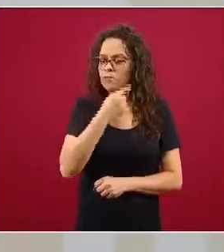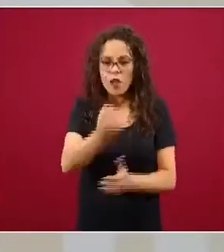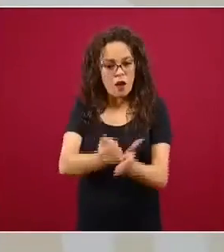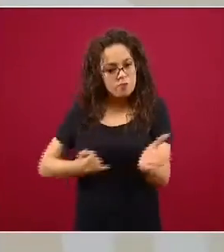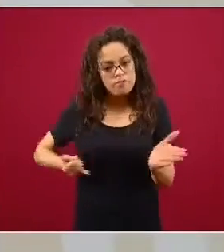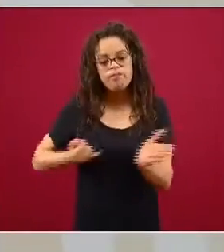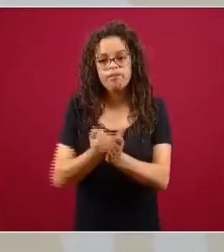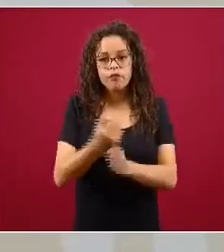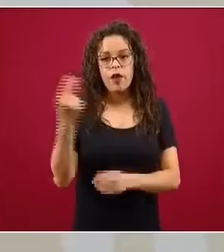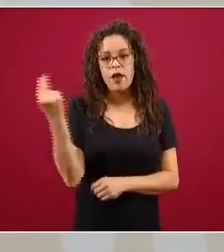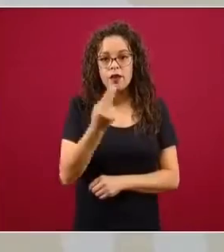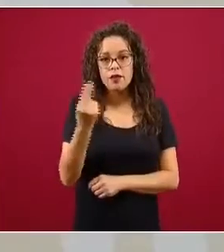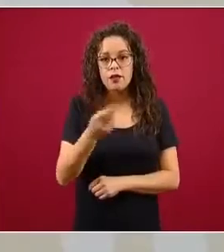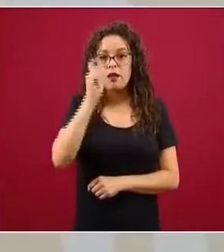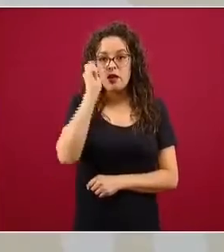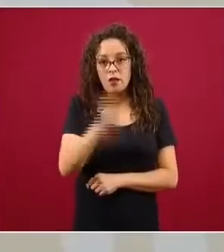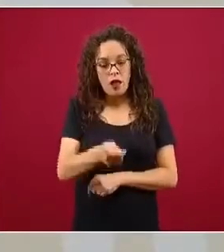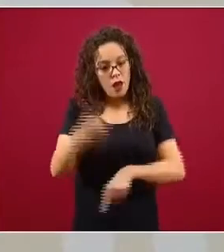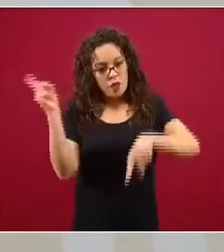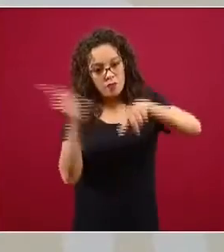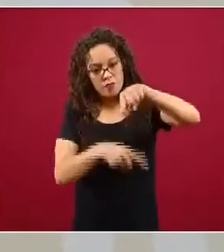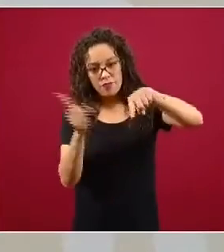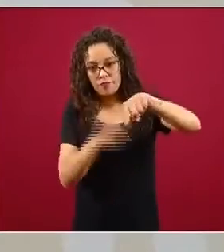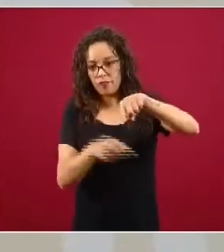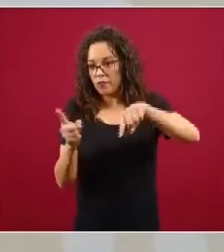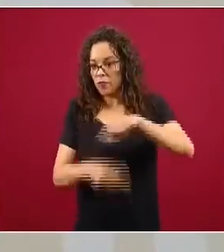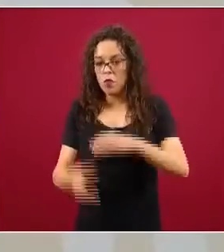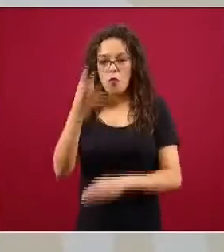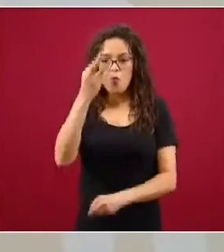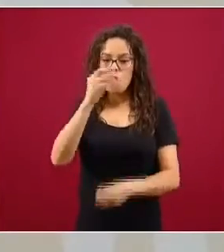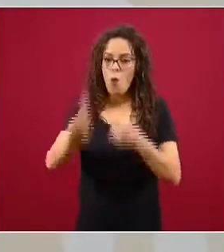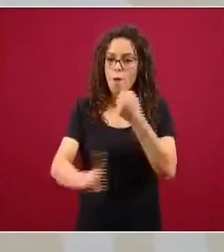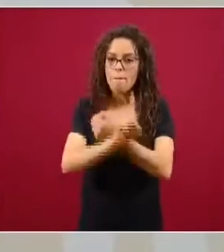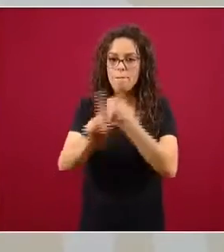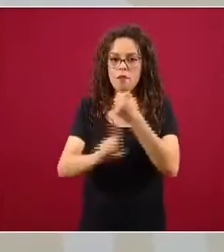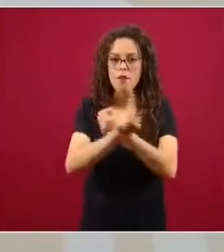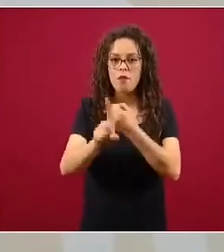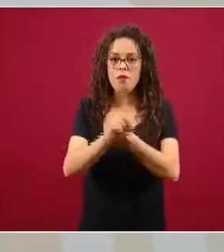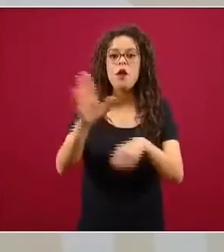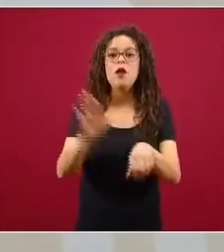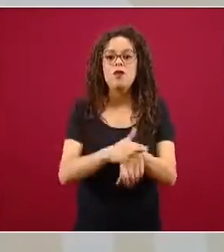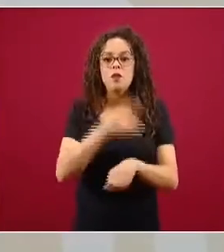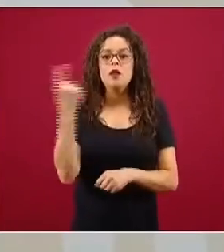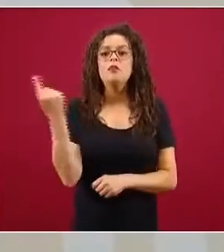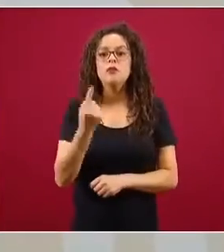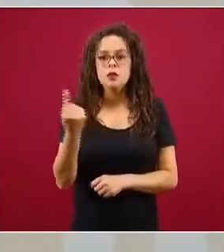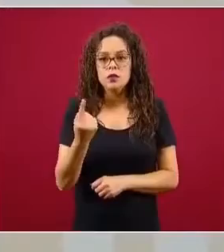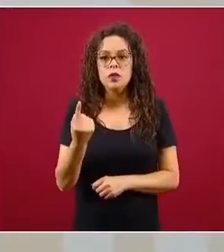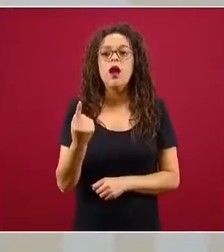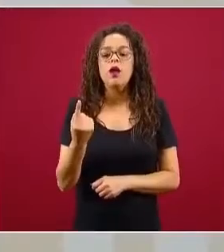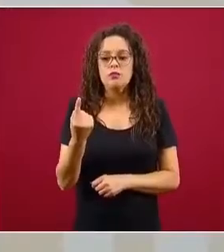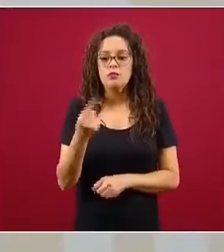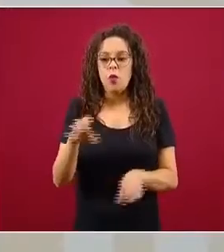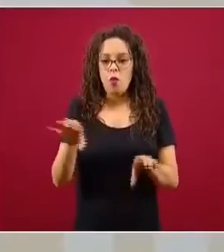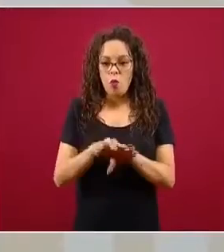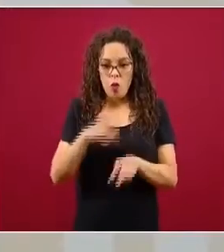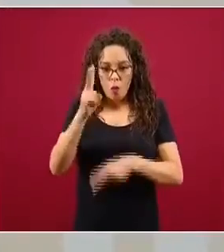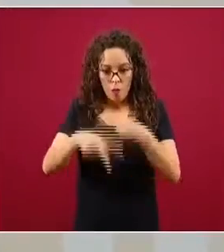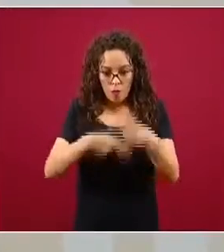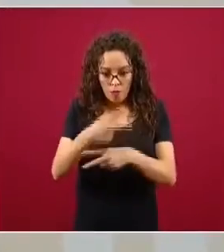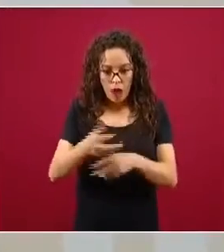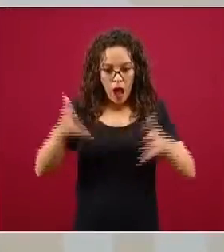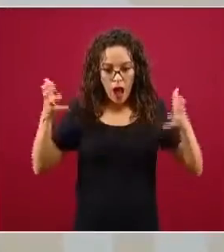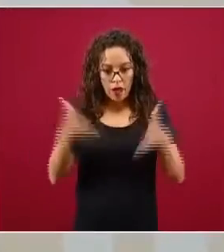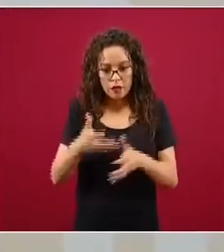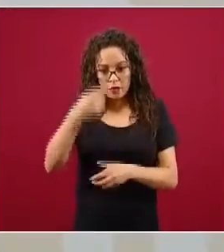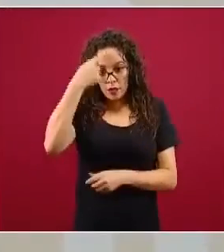barrera que pudiera representar los muy conocidos conflictos de interés que privaban a la acción y que privaban